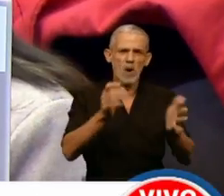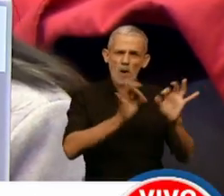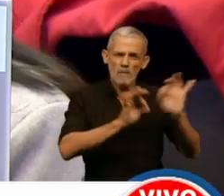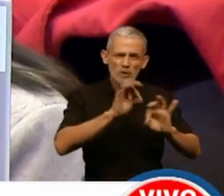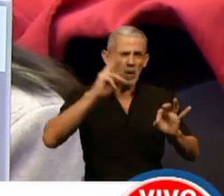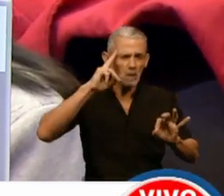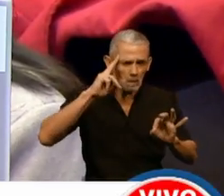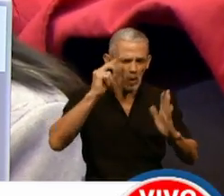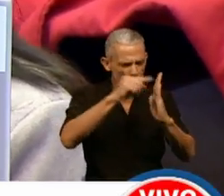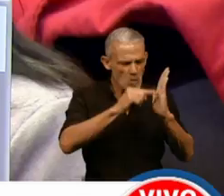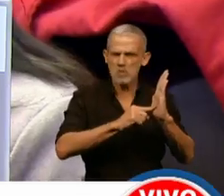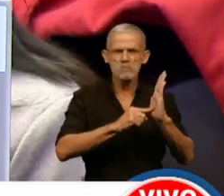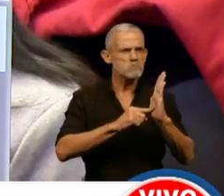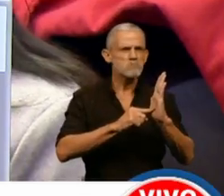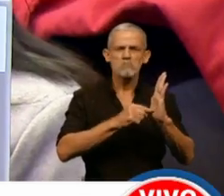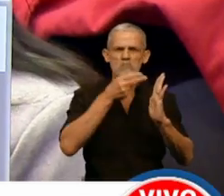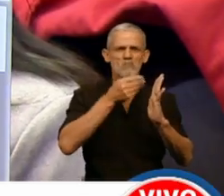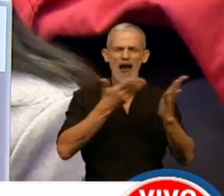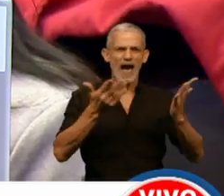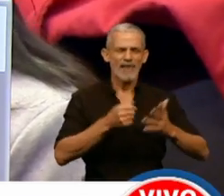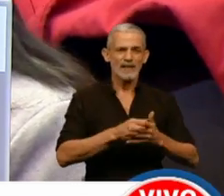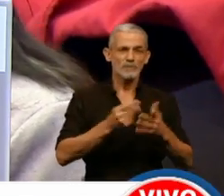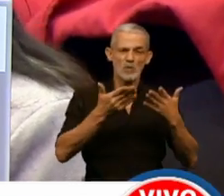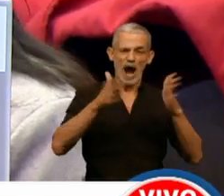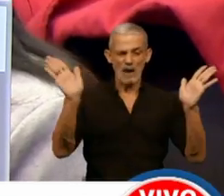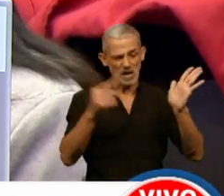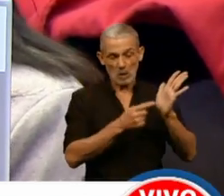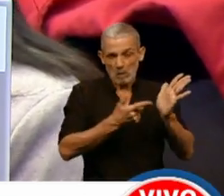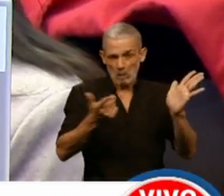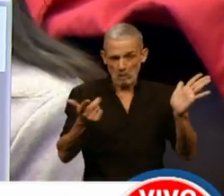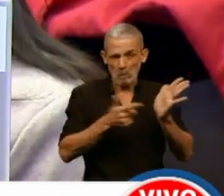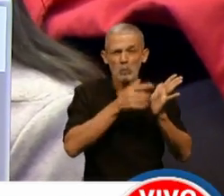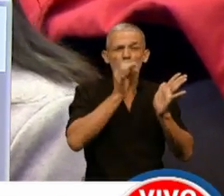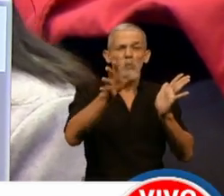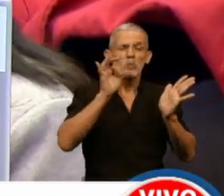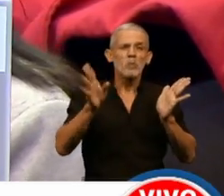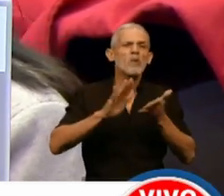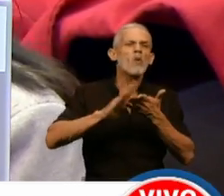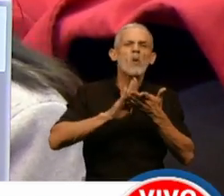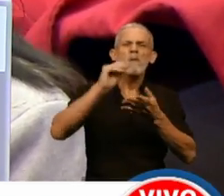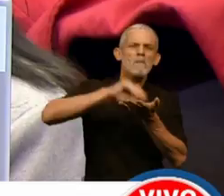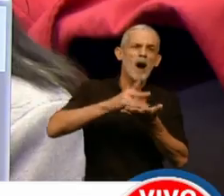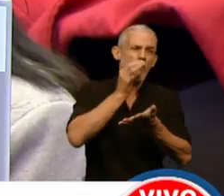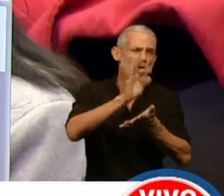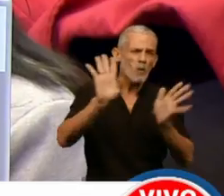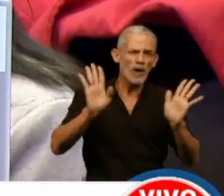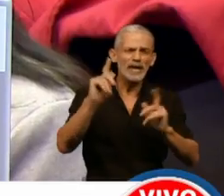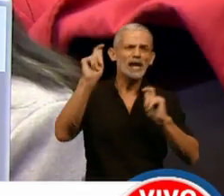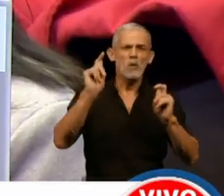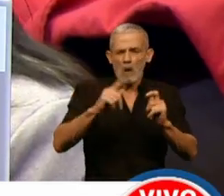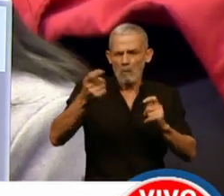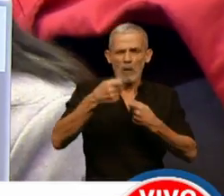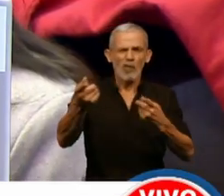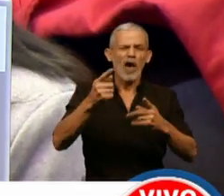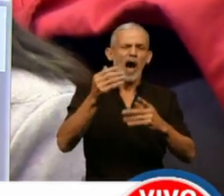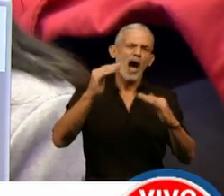respeta ninguno de esos criterios y deja abierta la puerta para nuevas incorporaciones discrecionales no